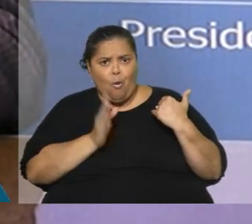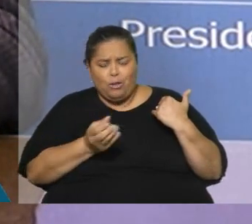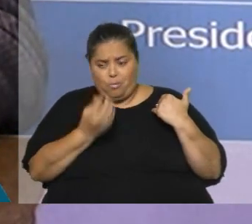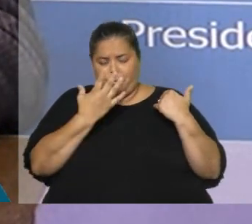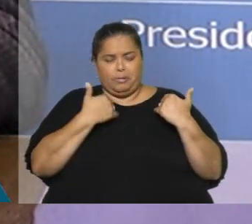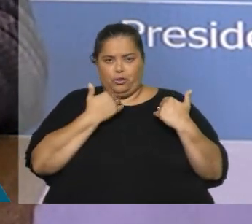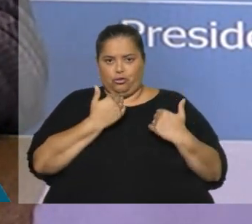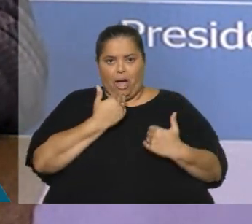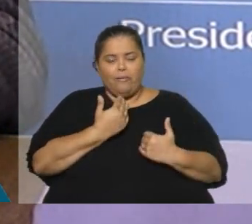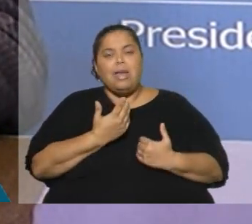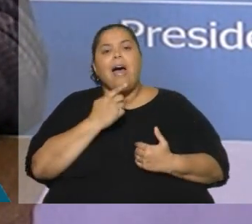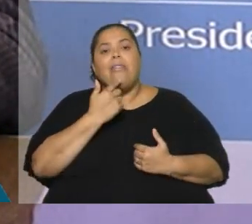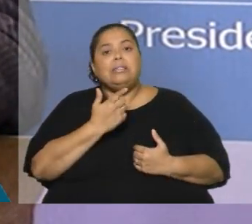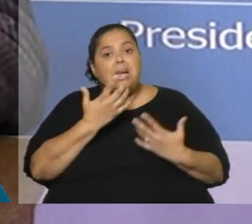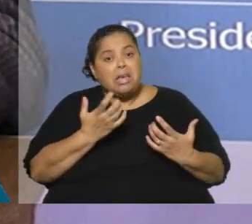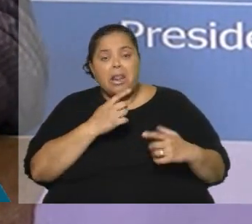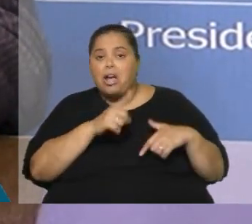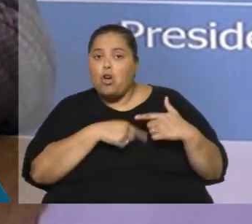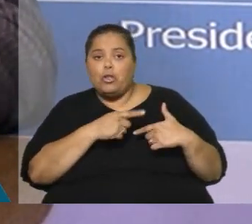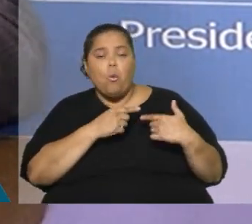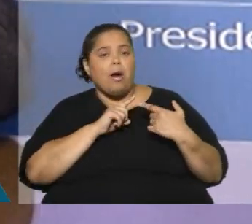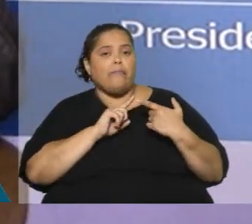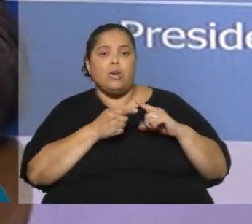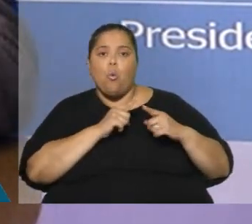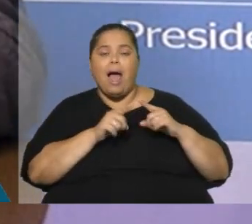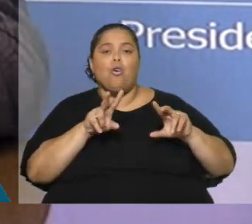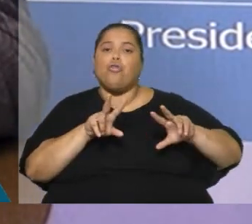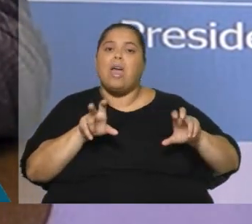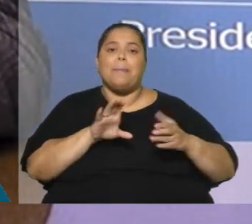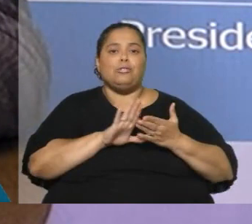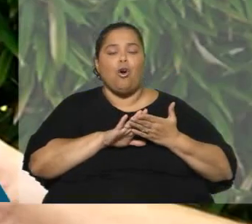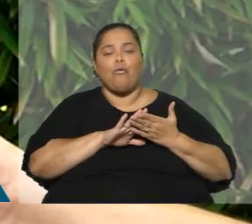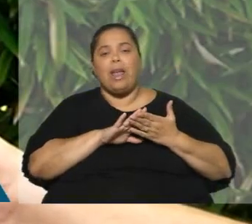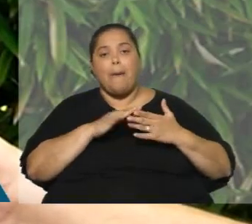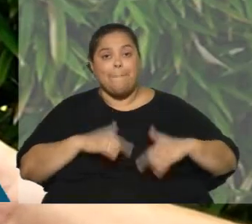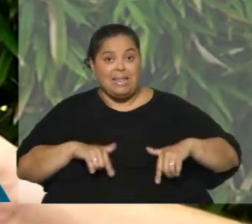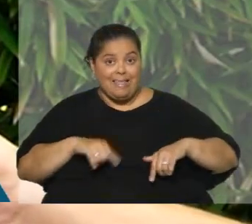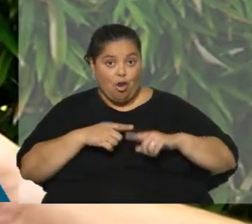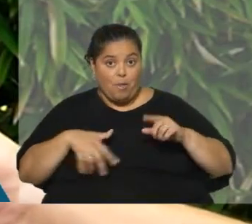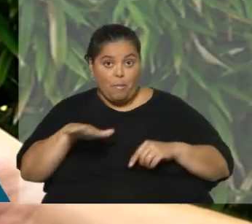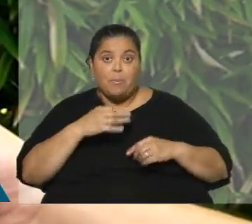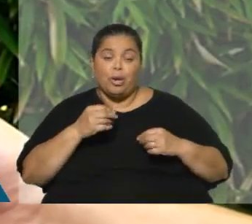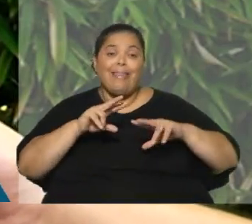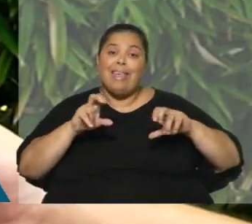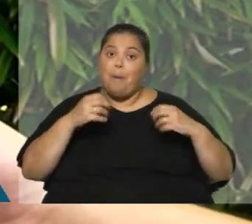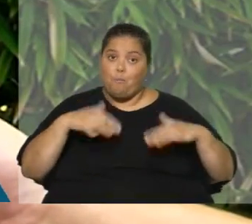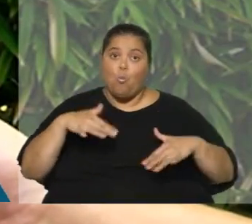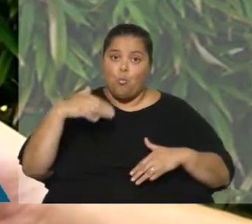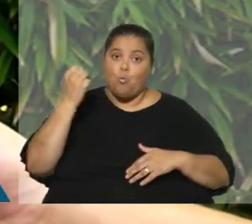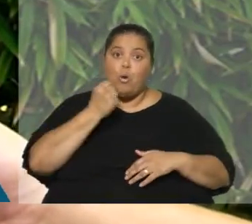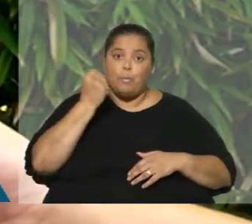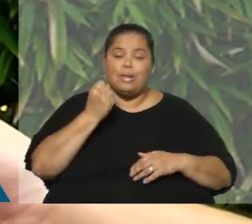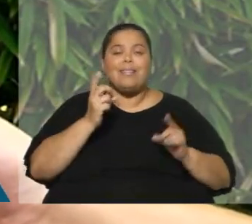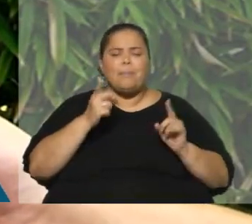seguir vinculado a los temas del ministerio porque son muy importantes, y según señaló va a haber una